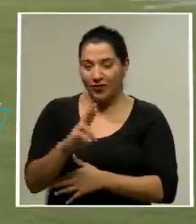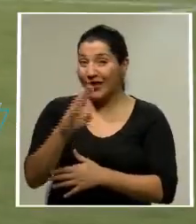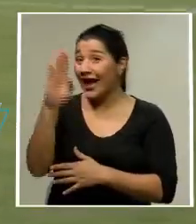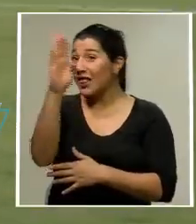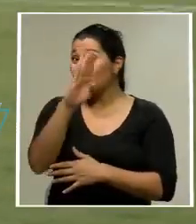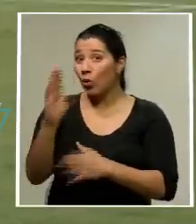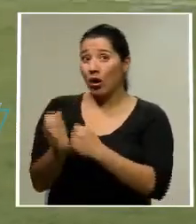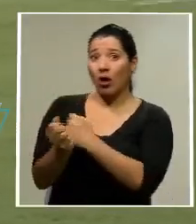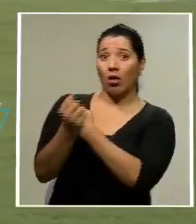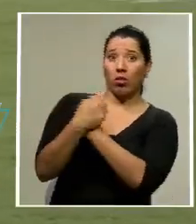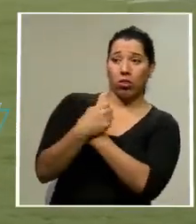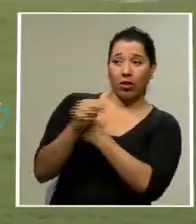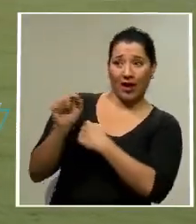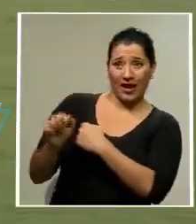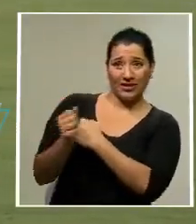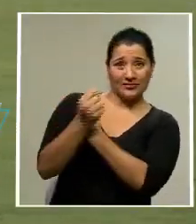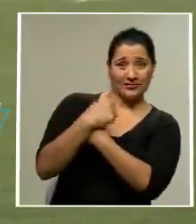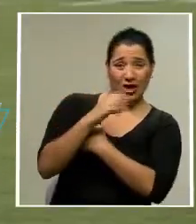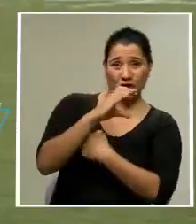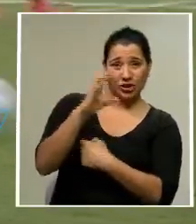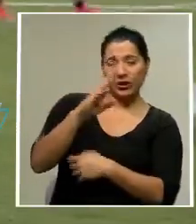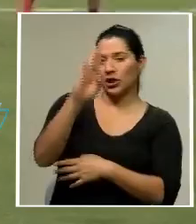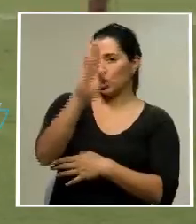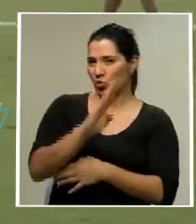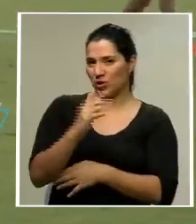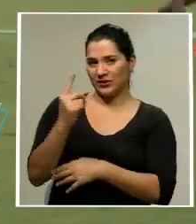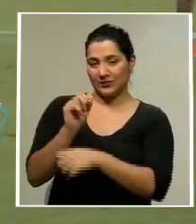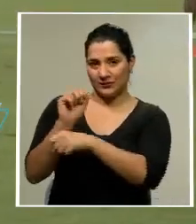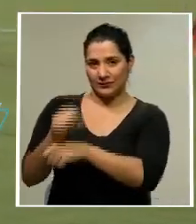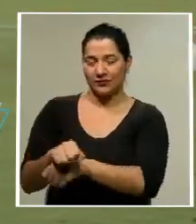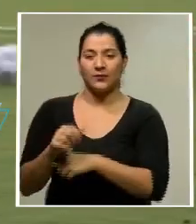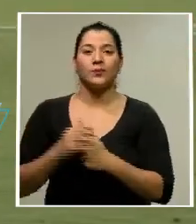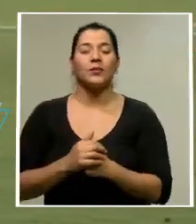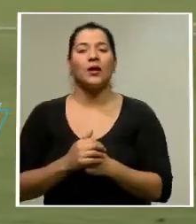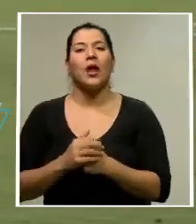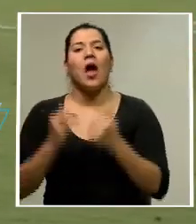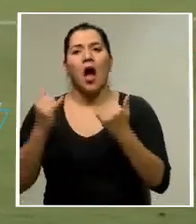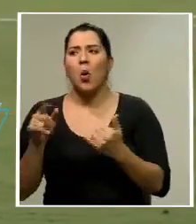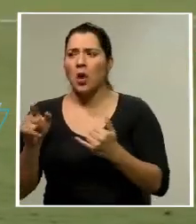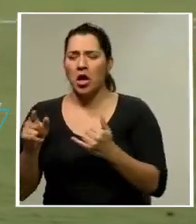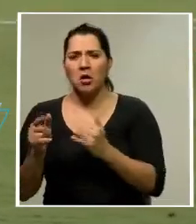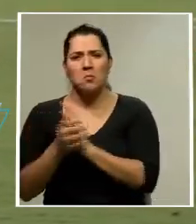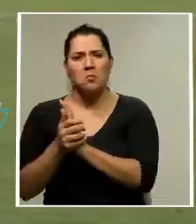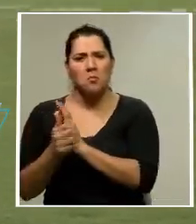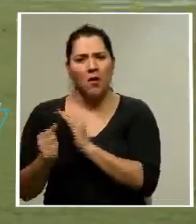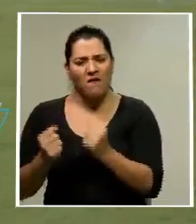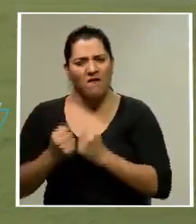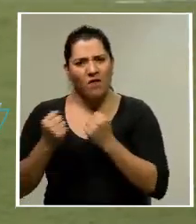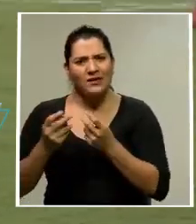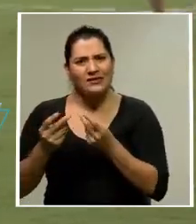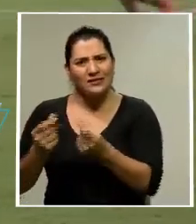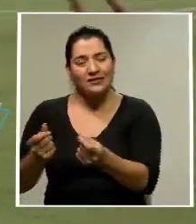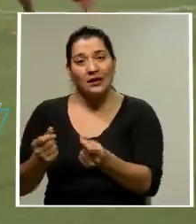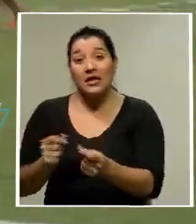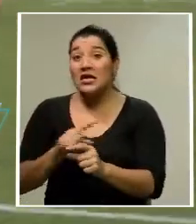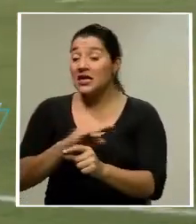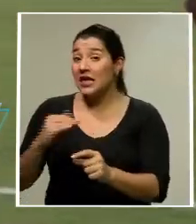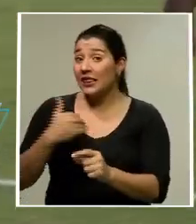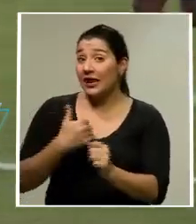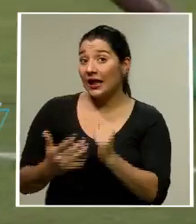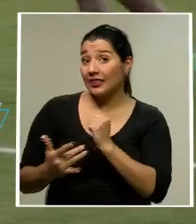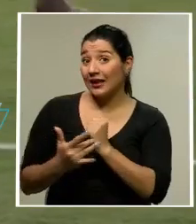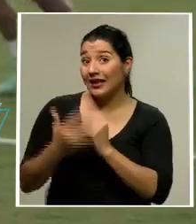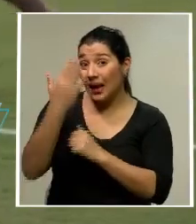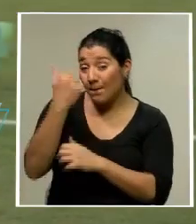selección. La Nacional no se fía de un estilo ciertamente caribeño de fuerza y velocidad, pero que agrega la técnica, ya que es un país